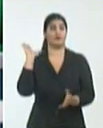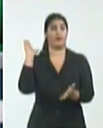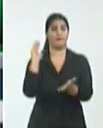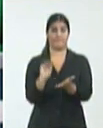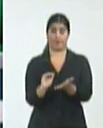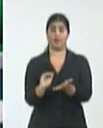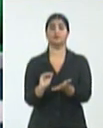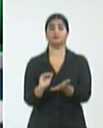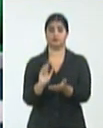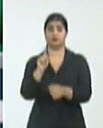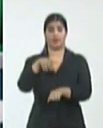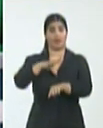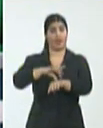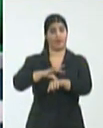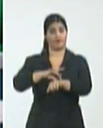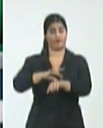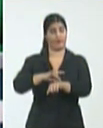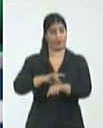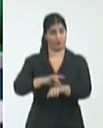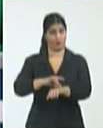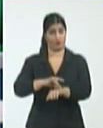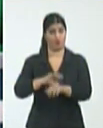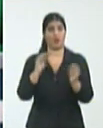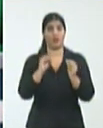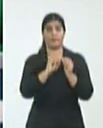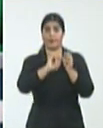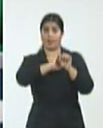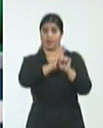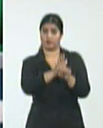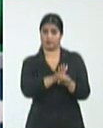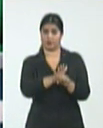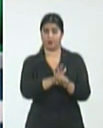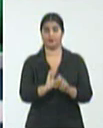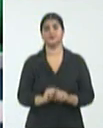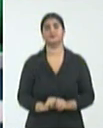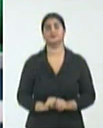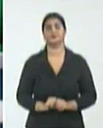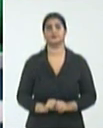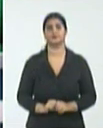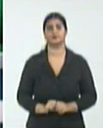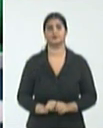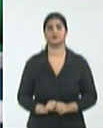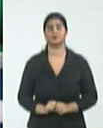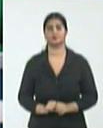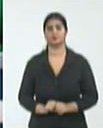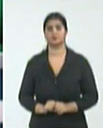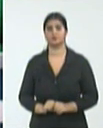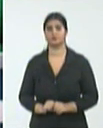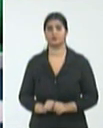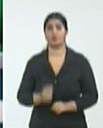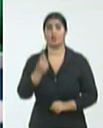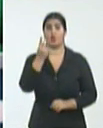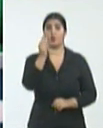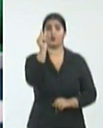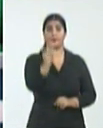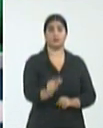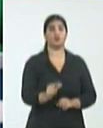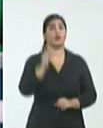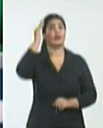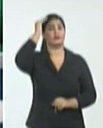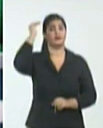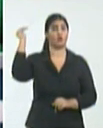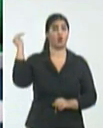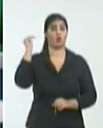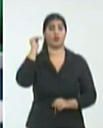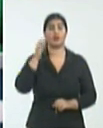con COVID-19, una coreana como consecuencia de la transmisión autóctona en la provincia de